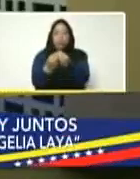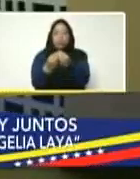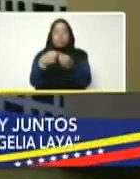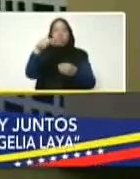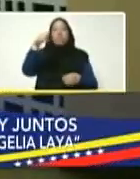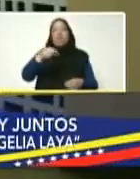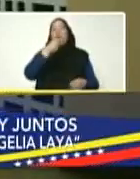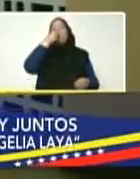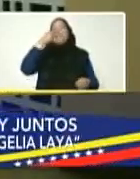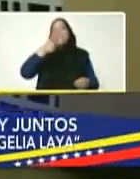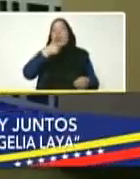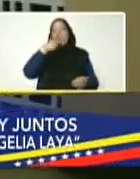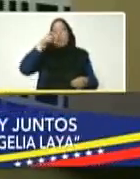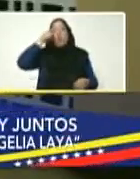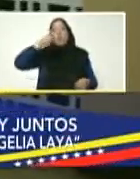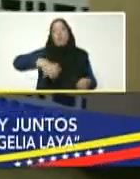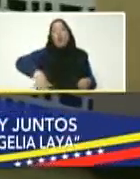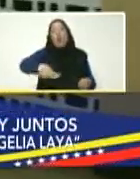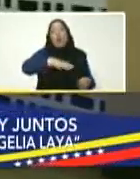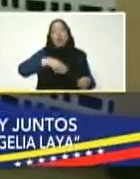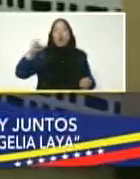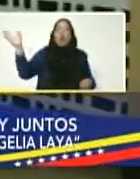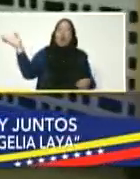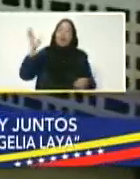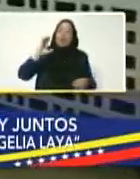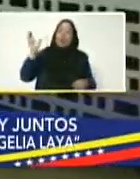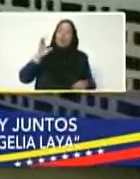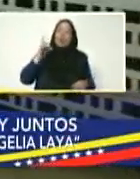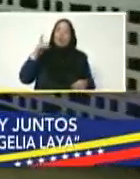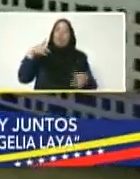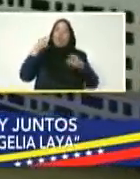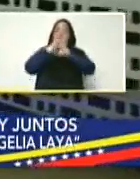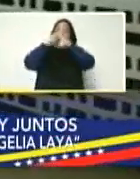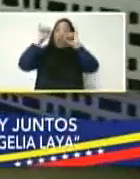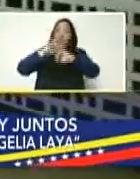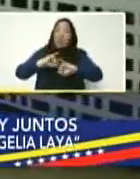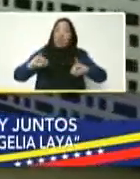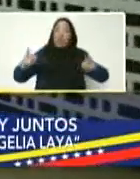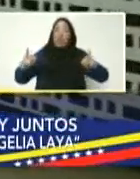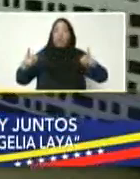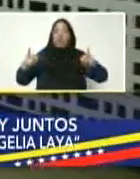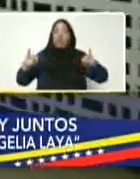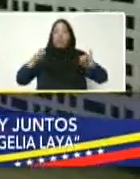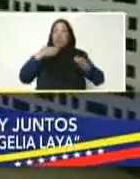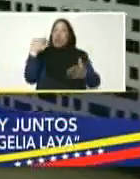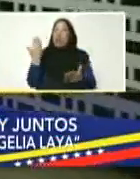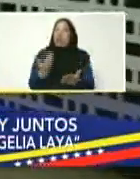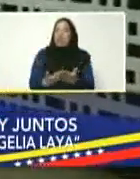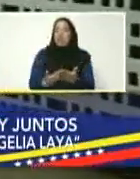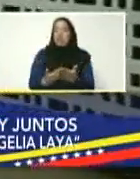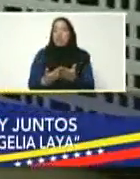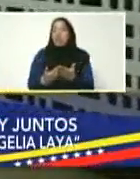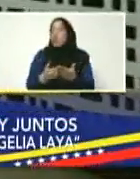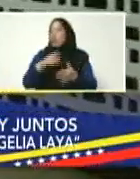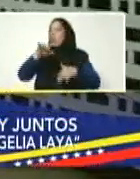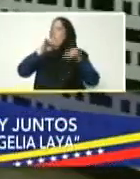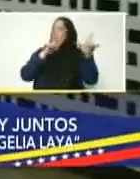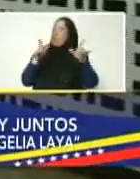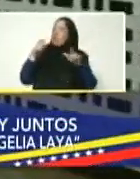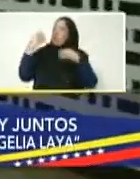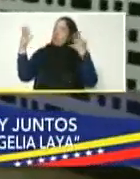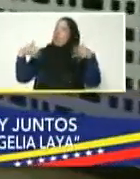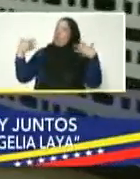este hermoso pueblo de acá de Caricuao, que está feliz, que está agradecido y que está lleno